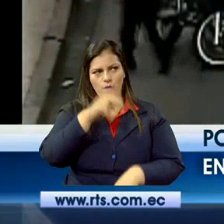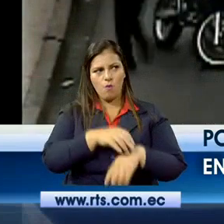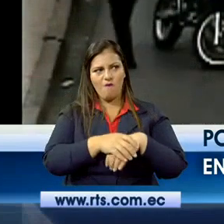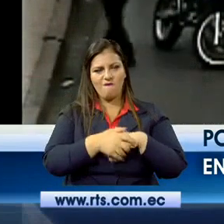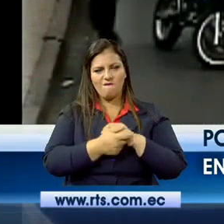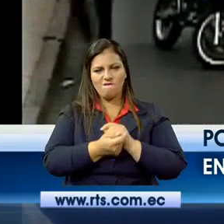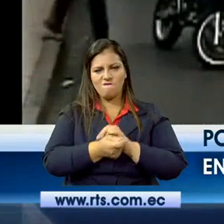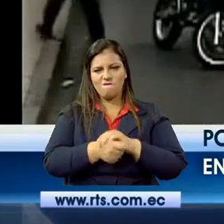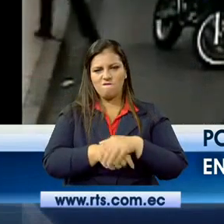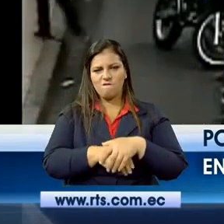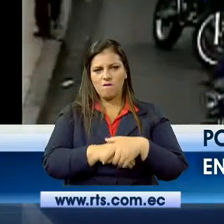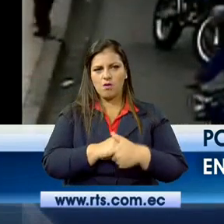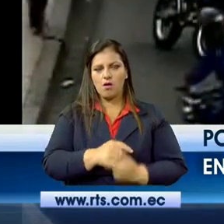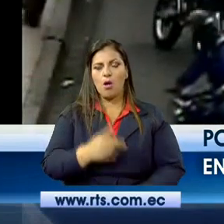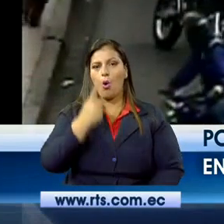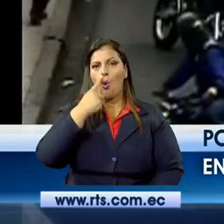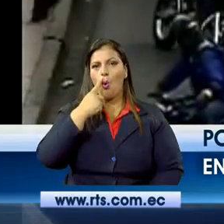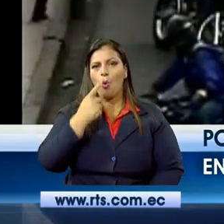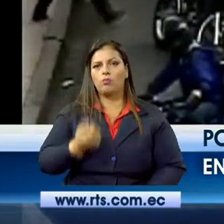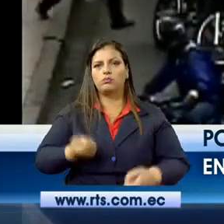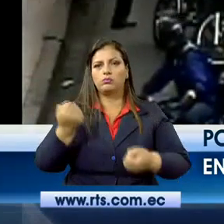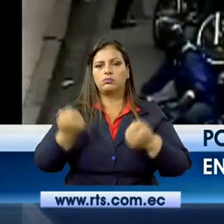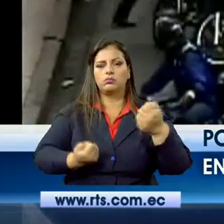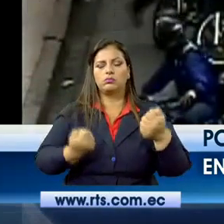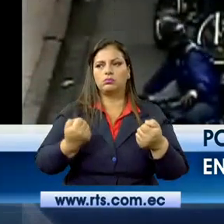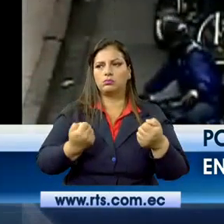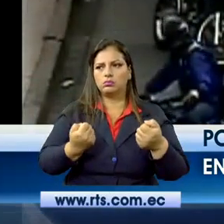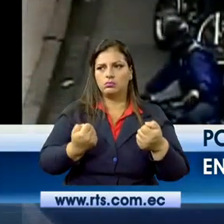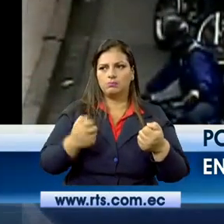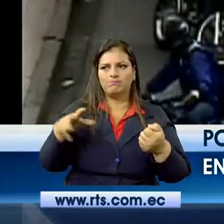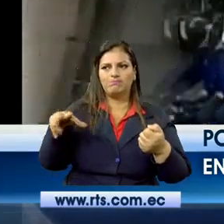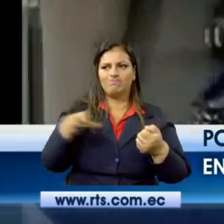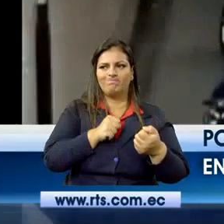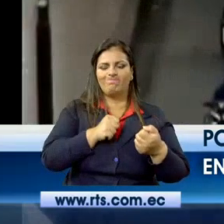dio la alarma y la policía llegó de inmediato.